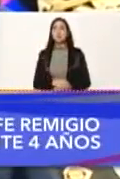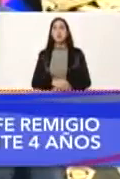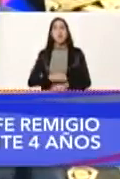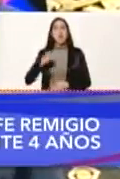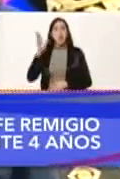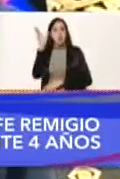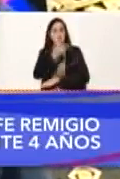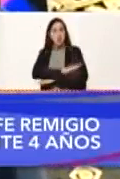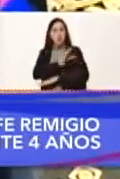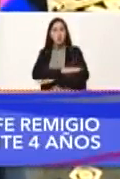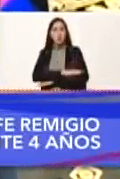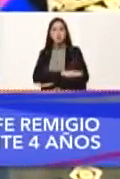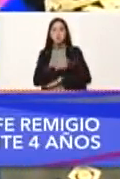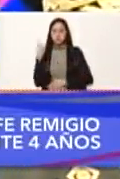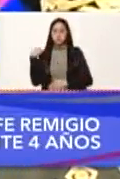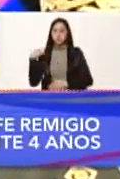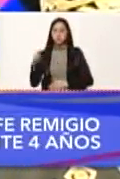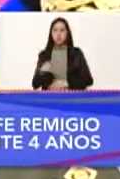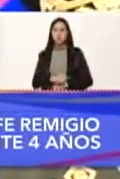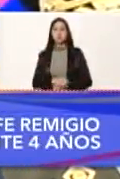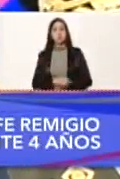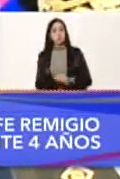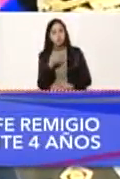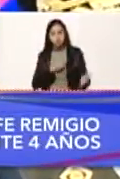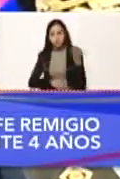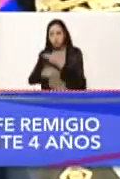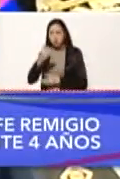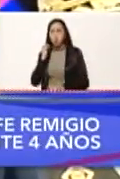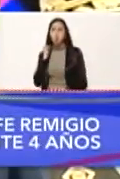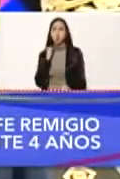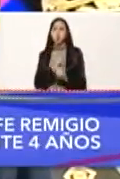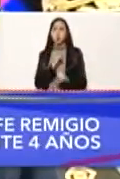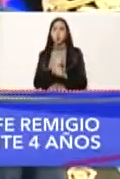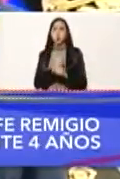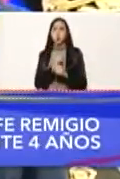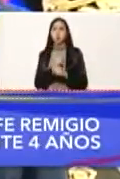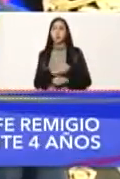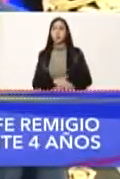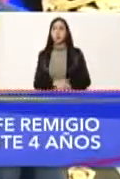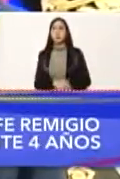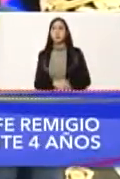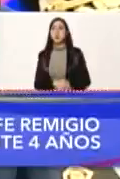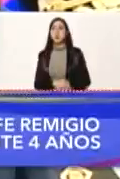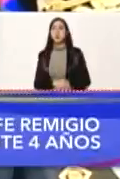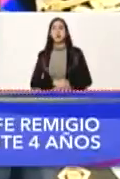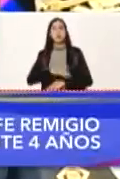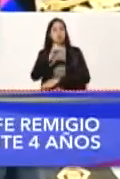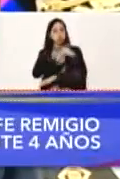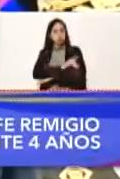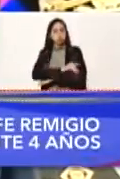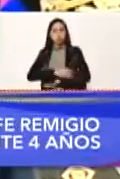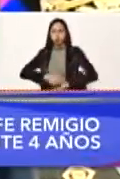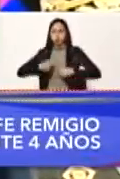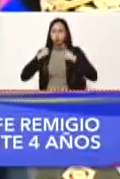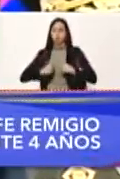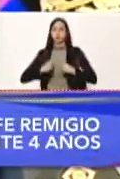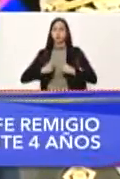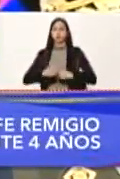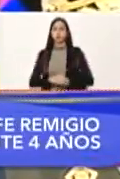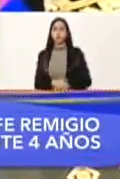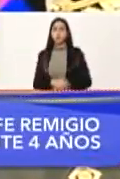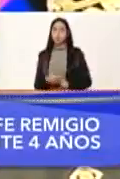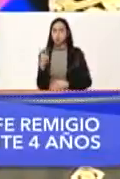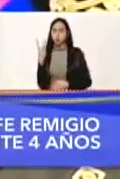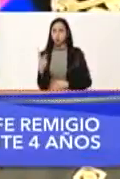capaces, dinámicos, trabajadores, muy disciplinados. Dos